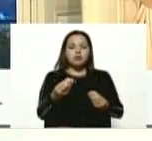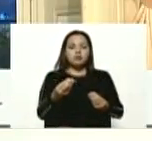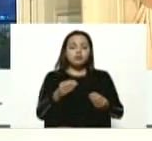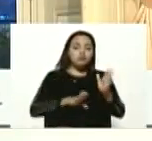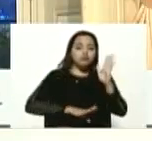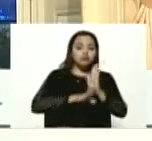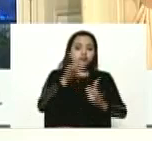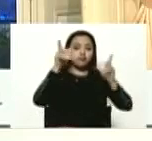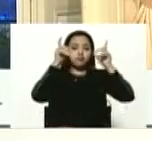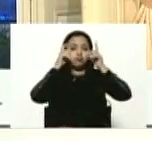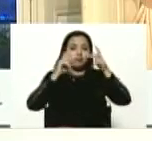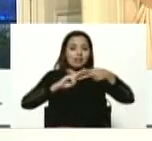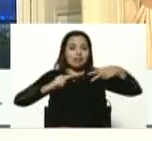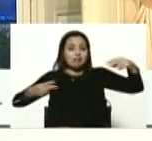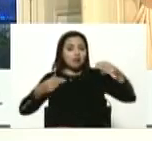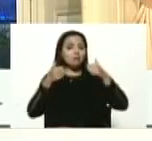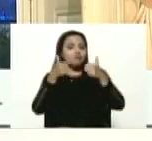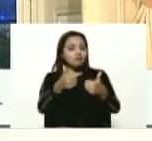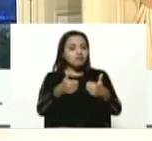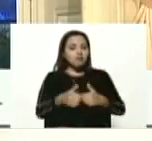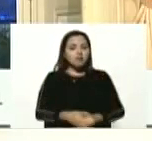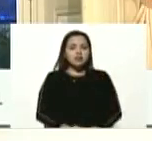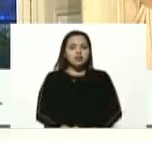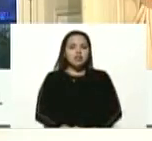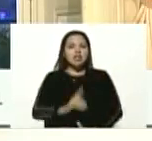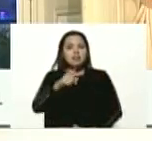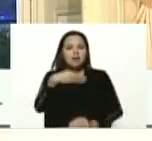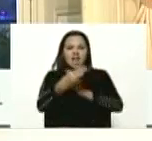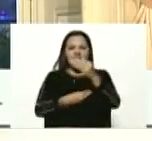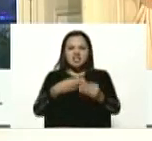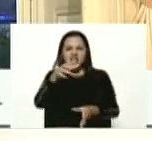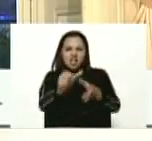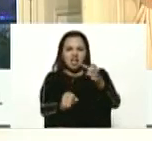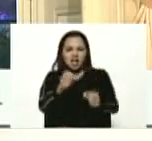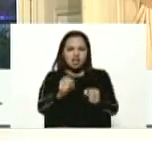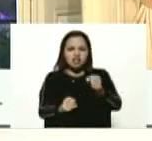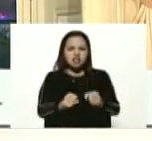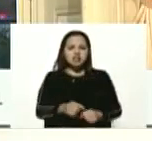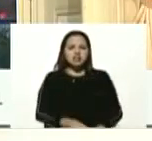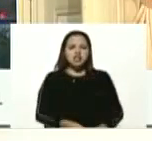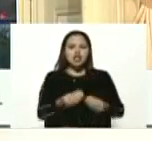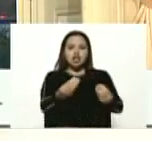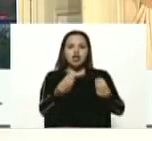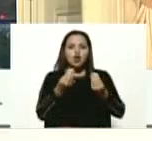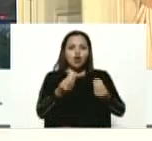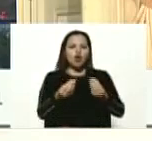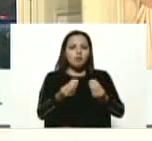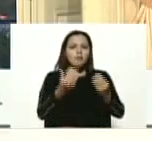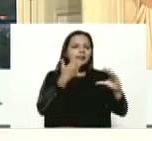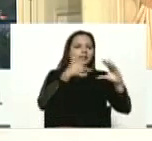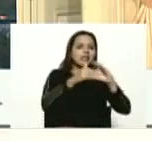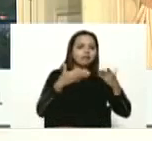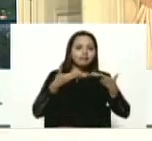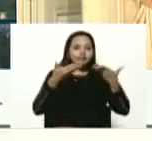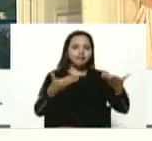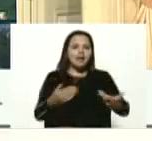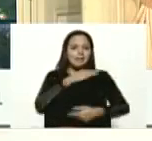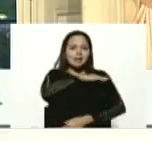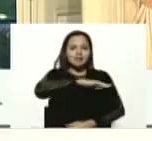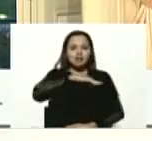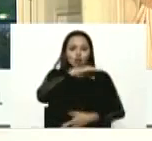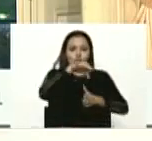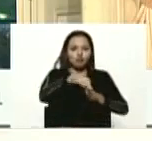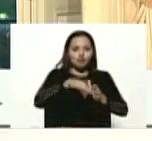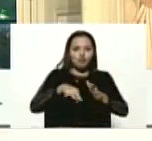de alta genética, la producción de leche y cómo ha llegado el mensaje de la gran misión